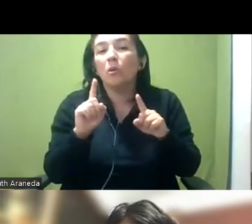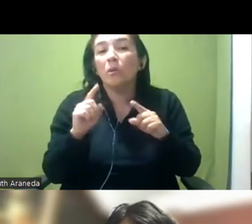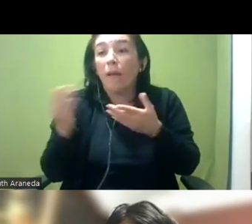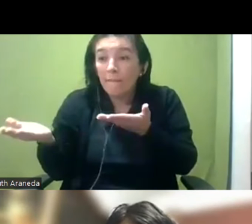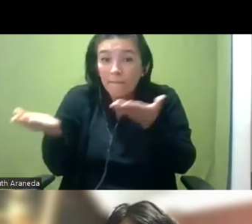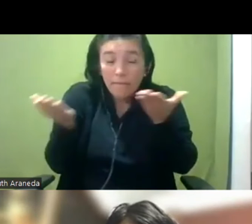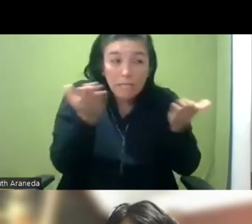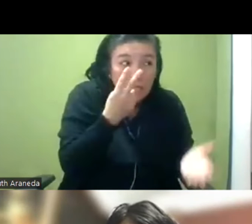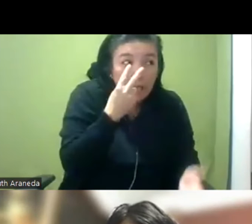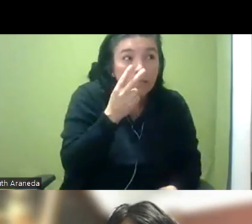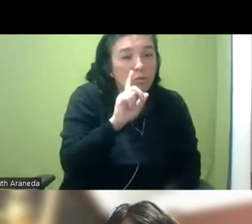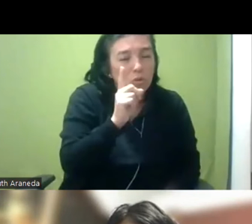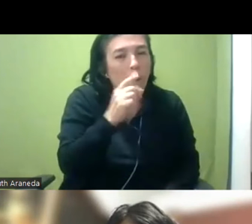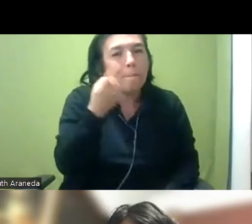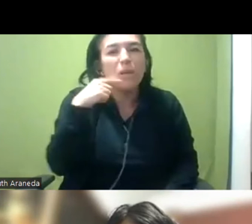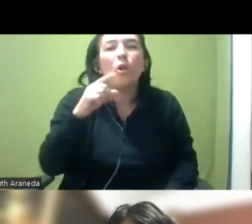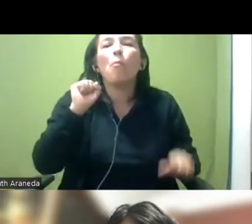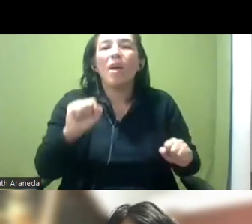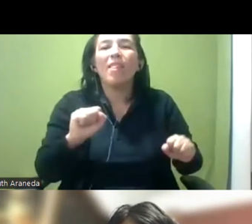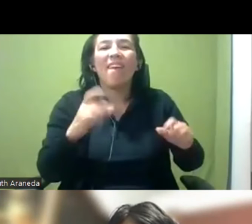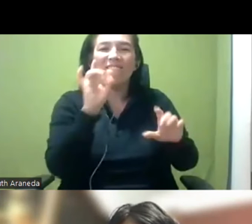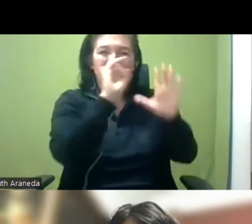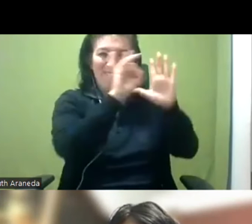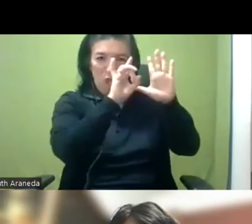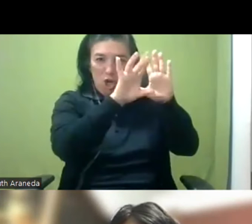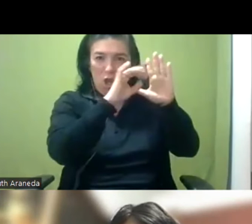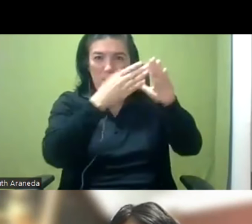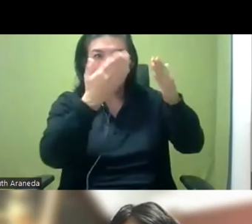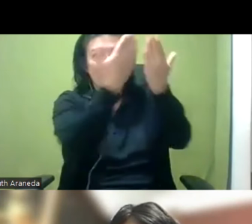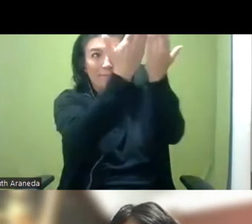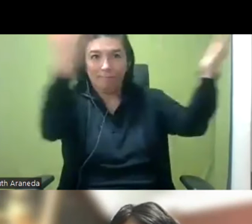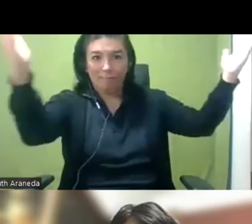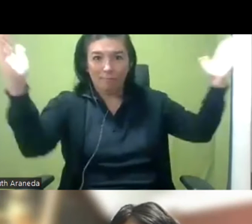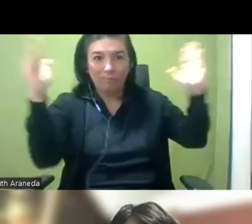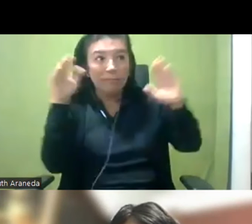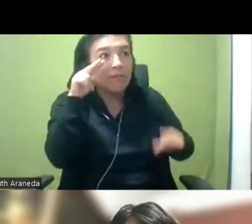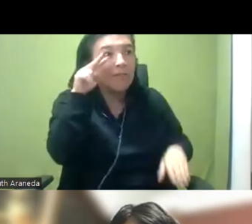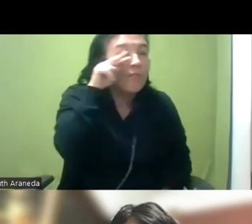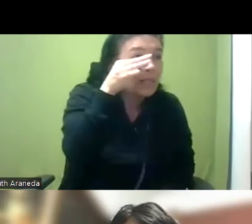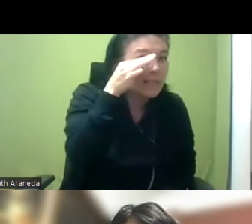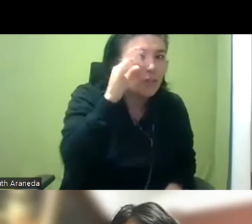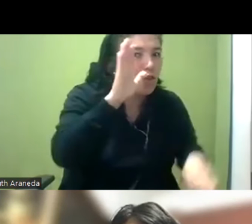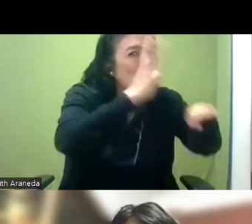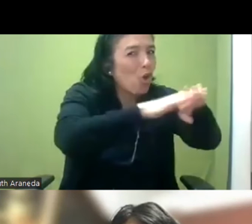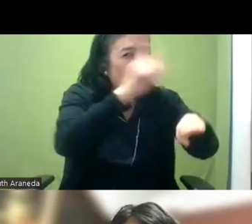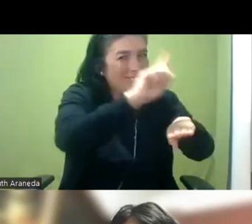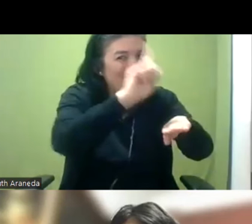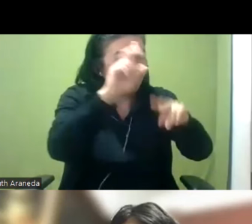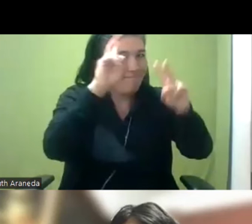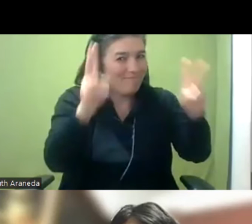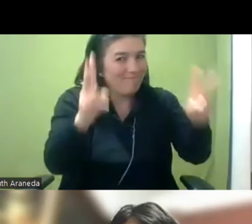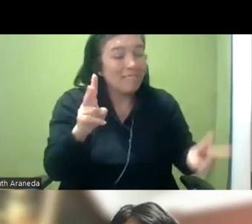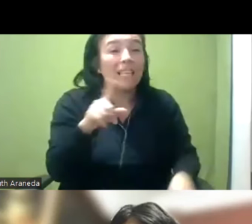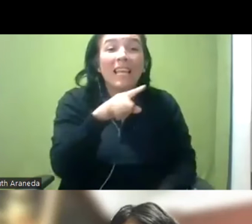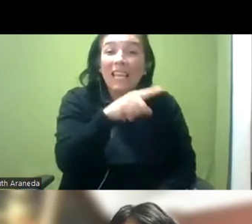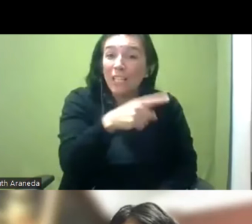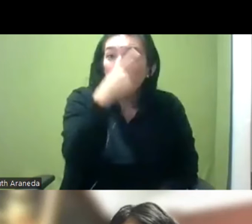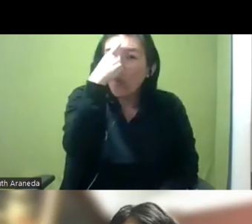sí vistos a través de un vidrio. Es muy interesante ese museo porque fue construido ex profeso